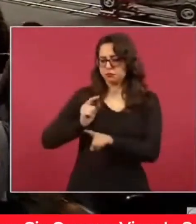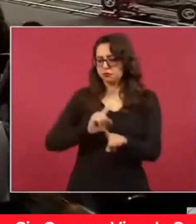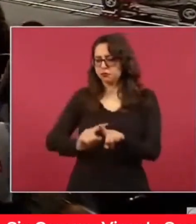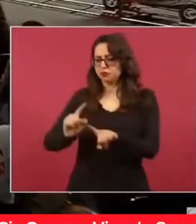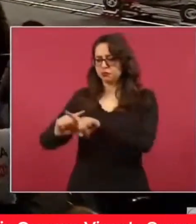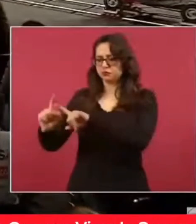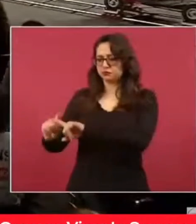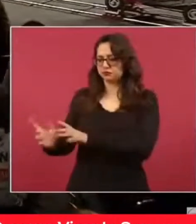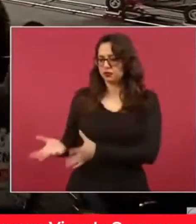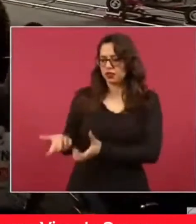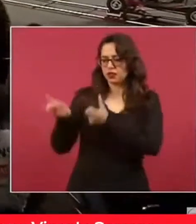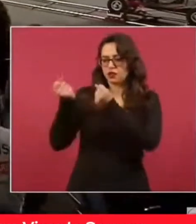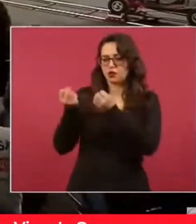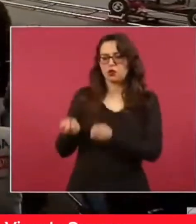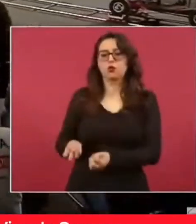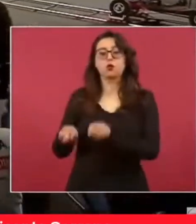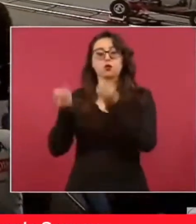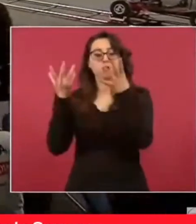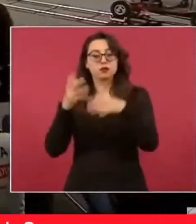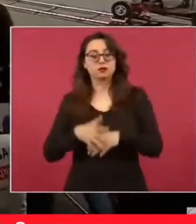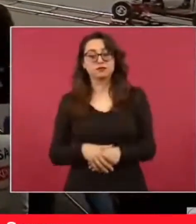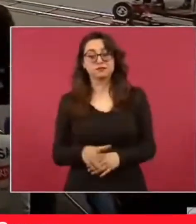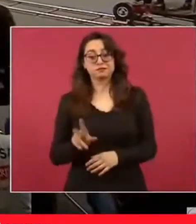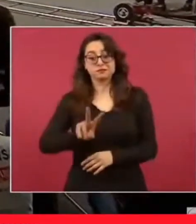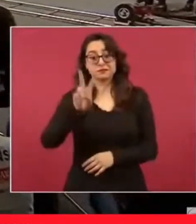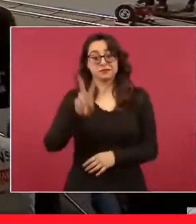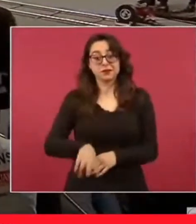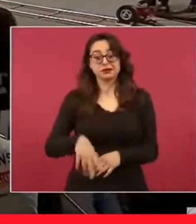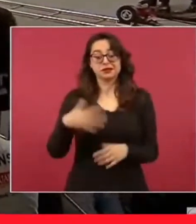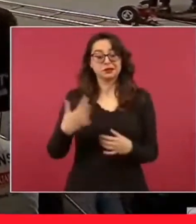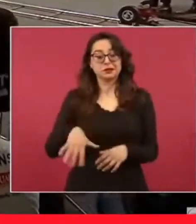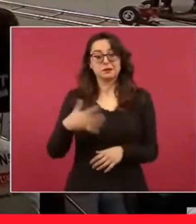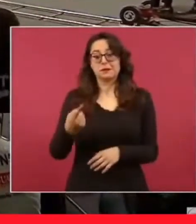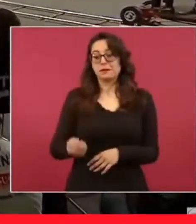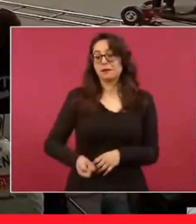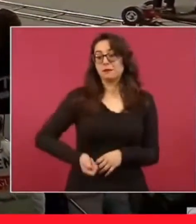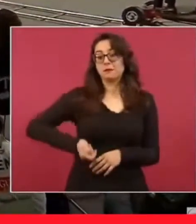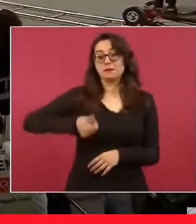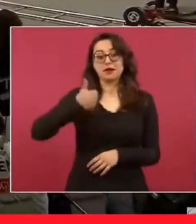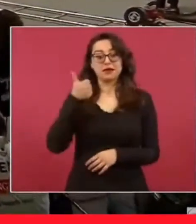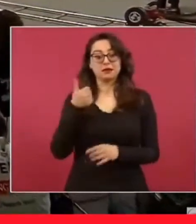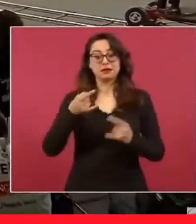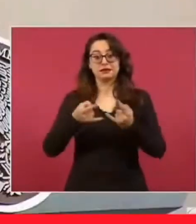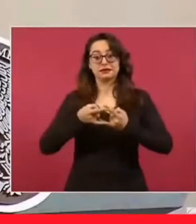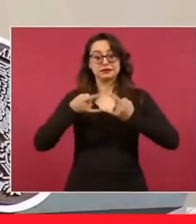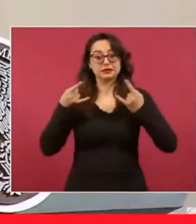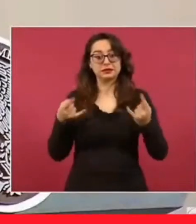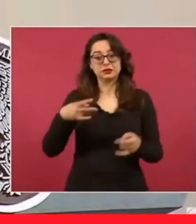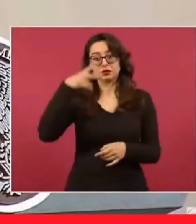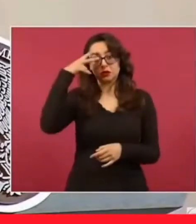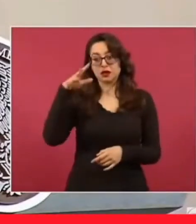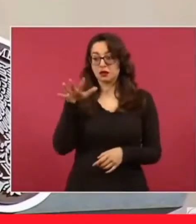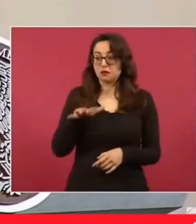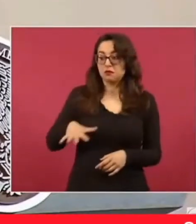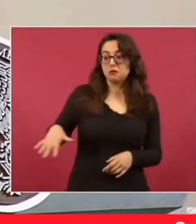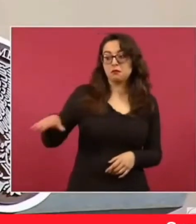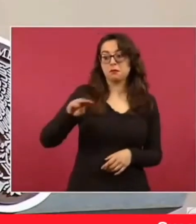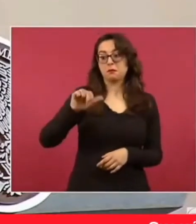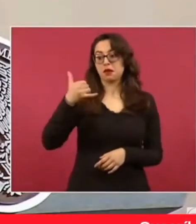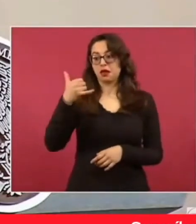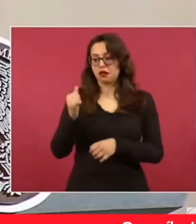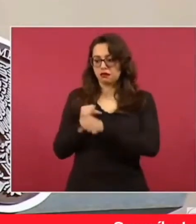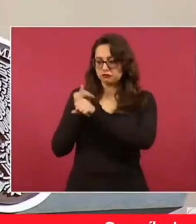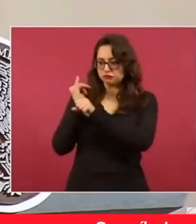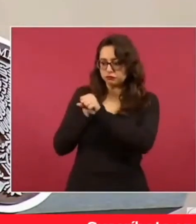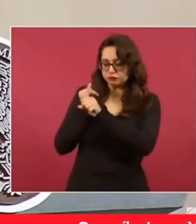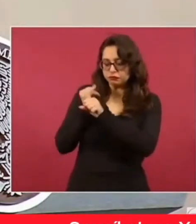extensa, la más abundante investigación arqueológica que hayamos realizado en el área maya de